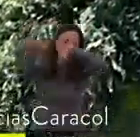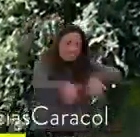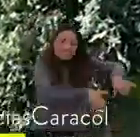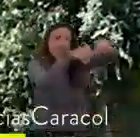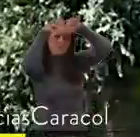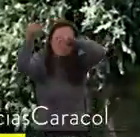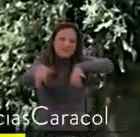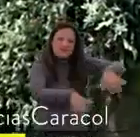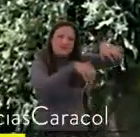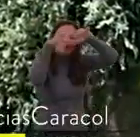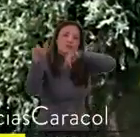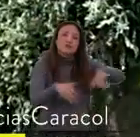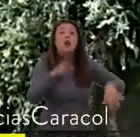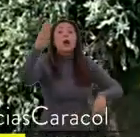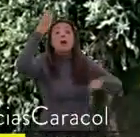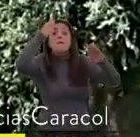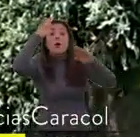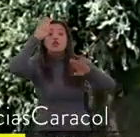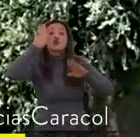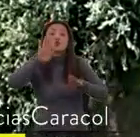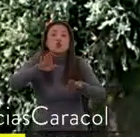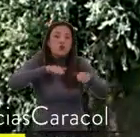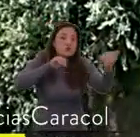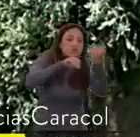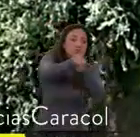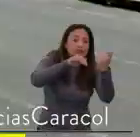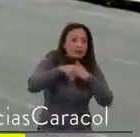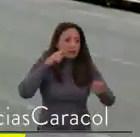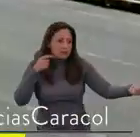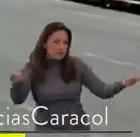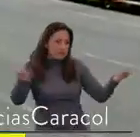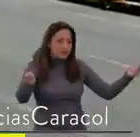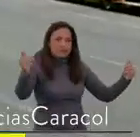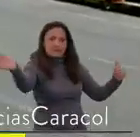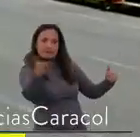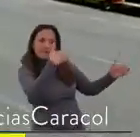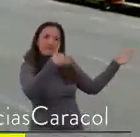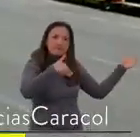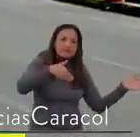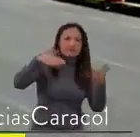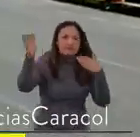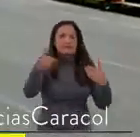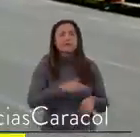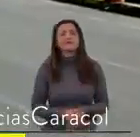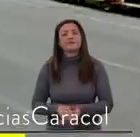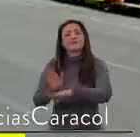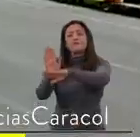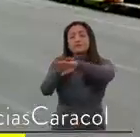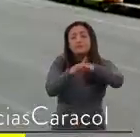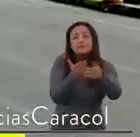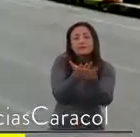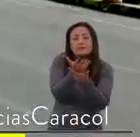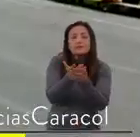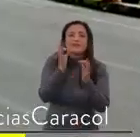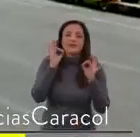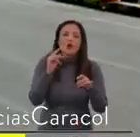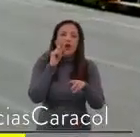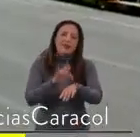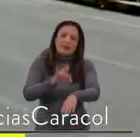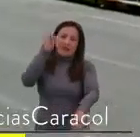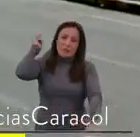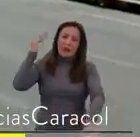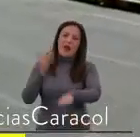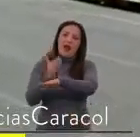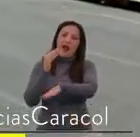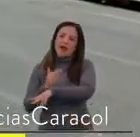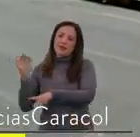escombros, mientras la Policía de Carreteras regula el tránsito. Damos la recomendación, por favor, de que hagamos un retorno temprano,